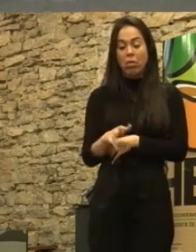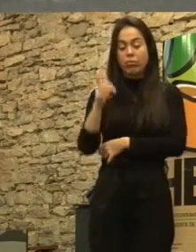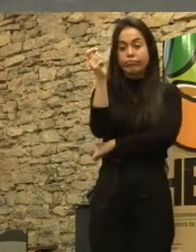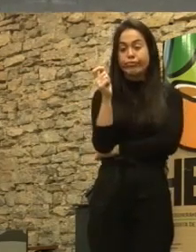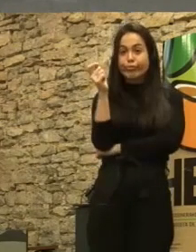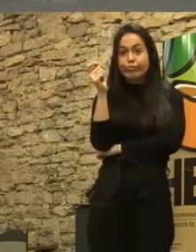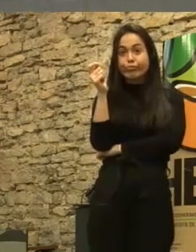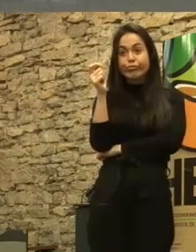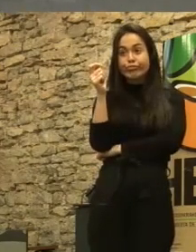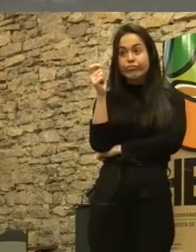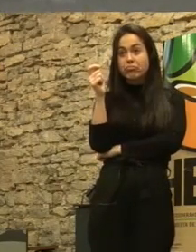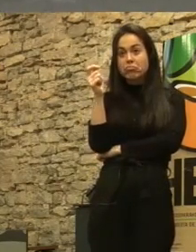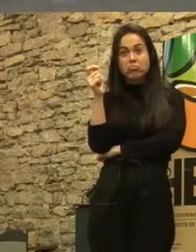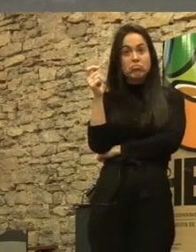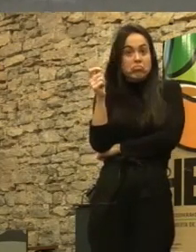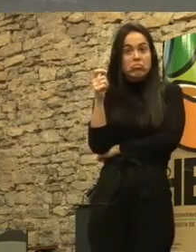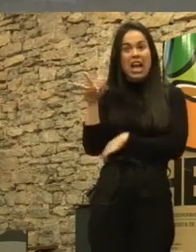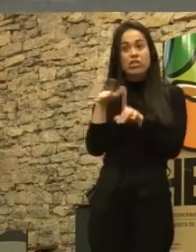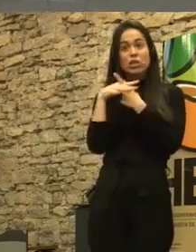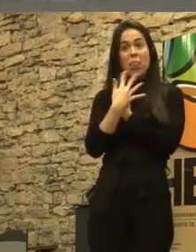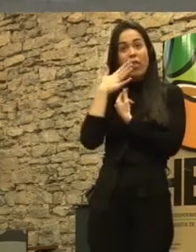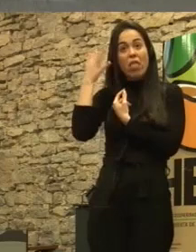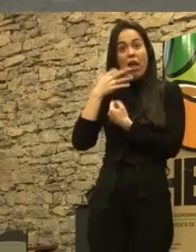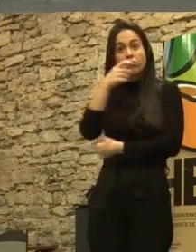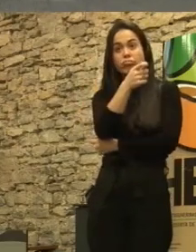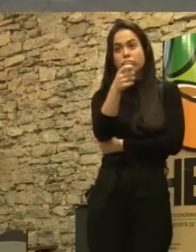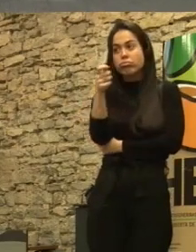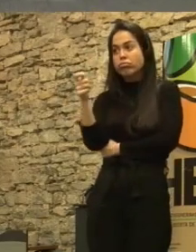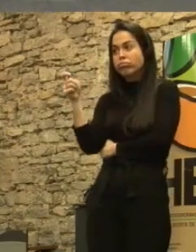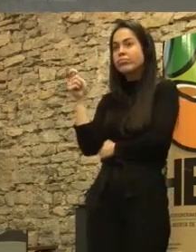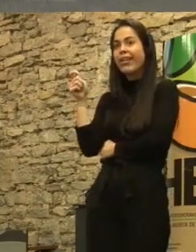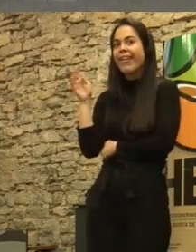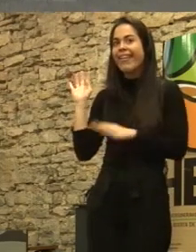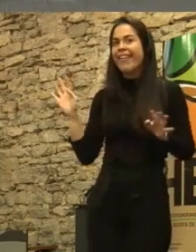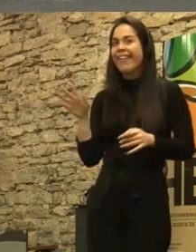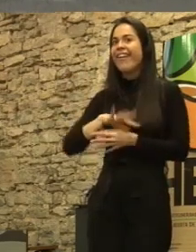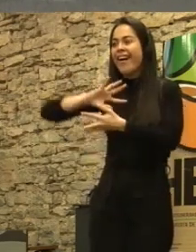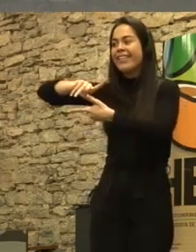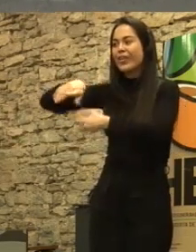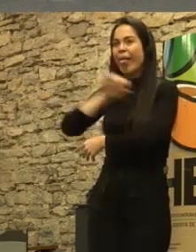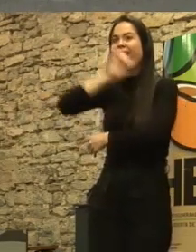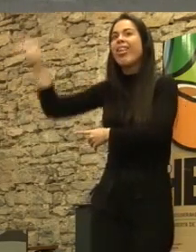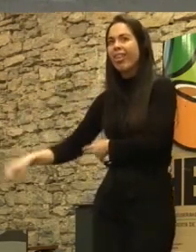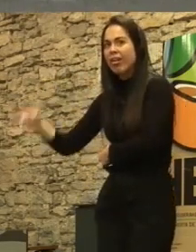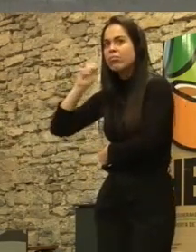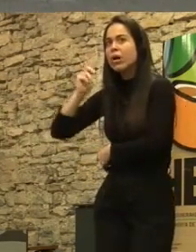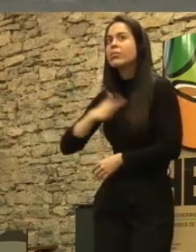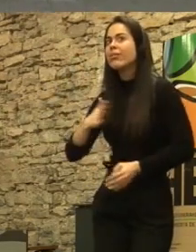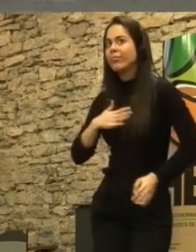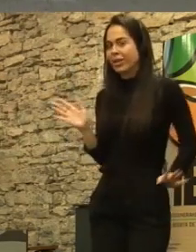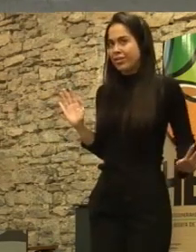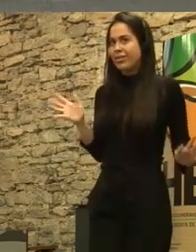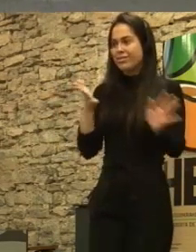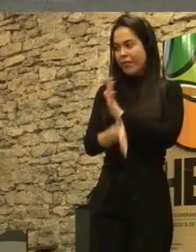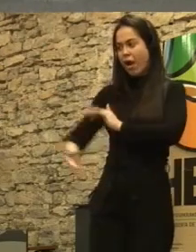plana, contando la realidad que me rodeaba, lo vio mucha más gente que algunos informativos de cadenas de la TDT. O sea, esta posibilidad que tenemos ahora de